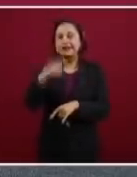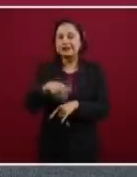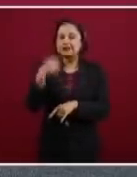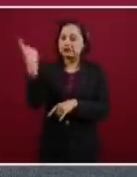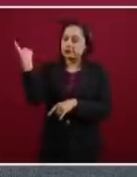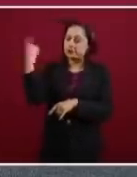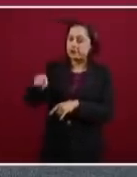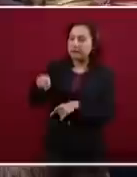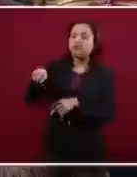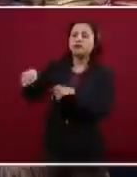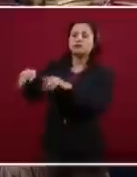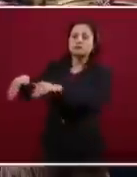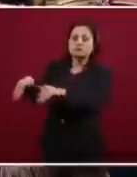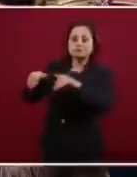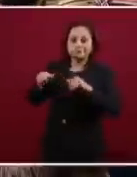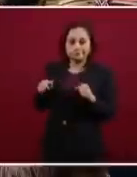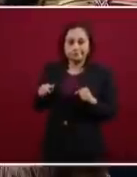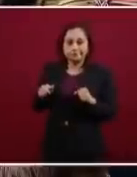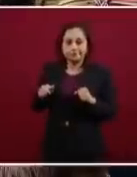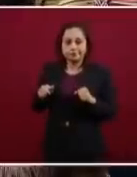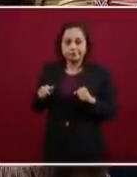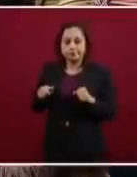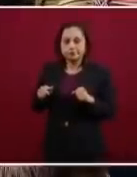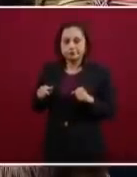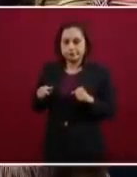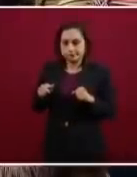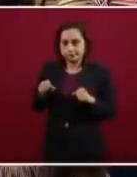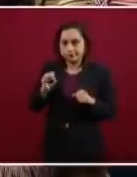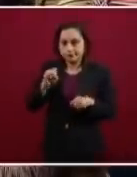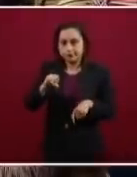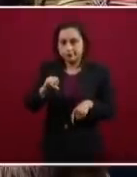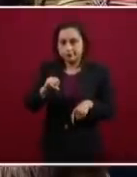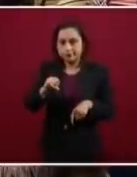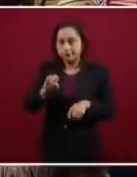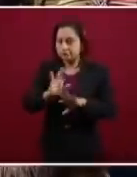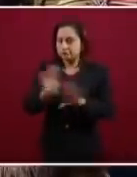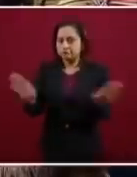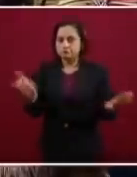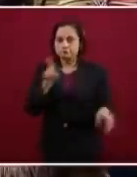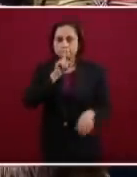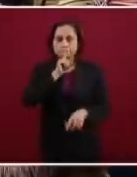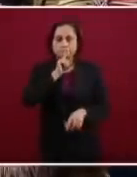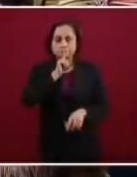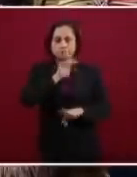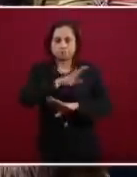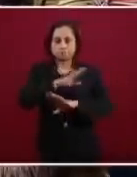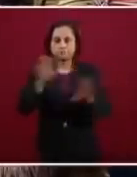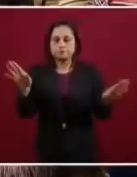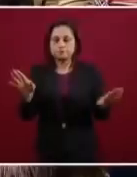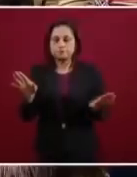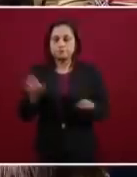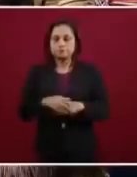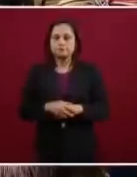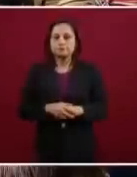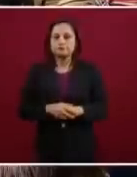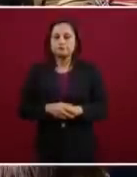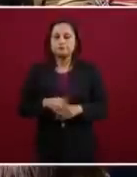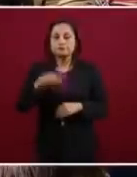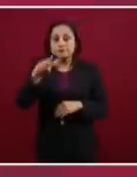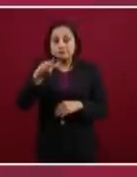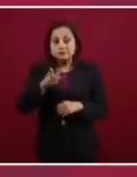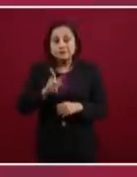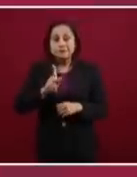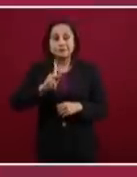retiran así es y ya pero la